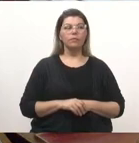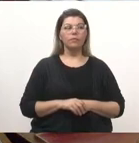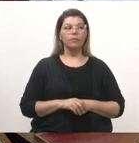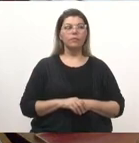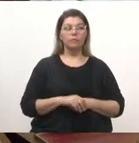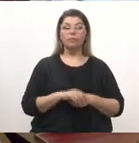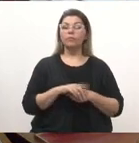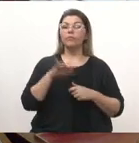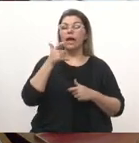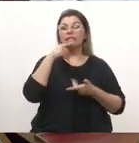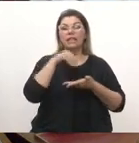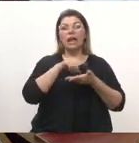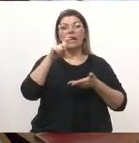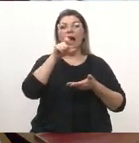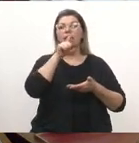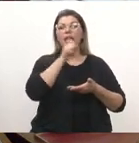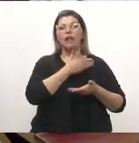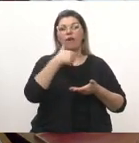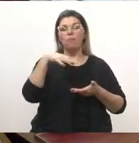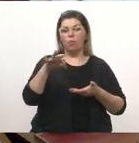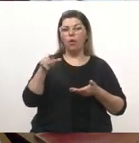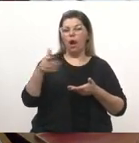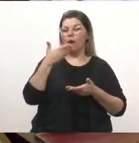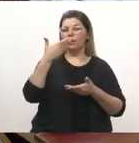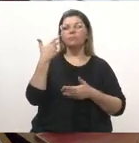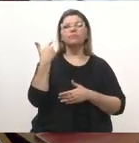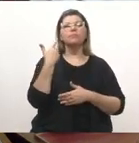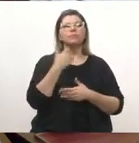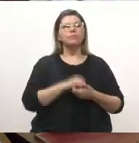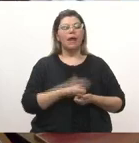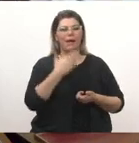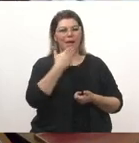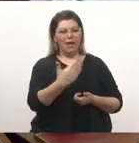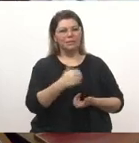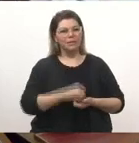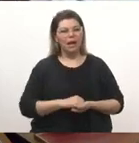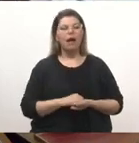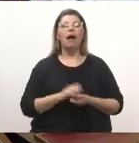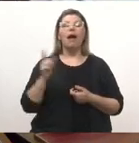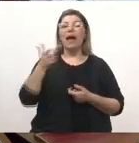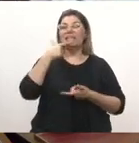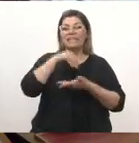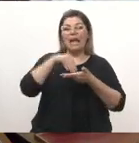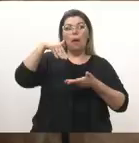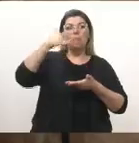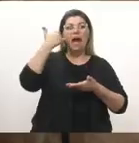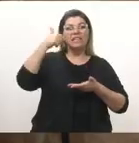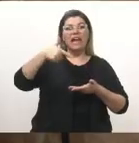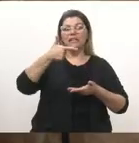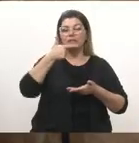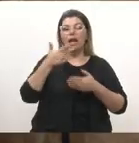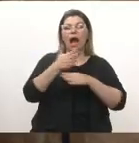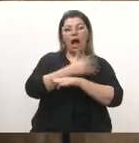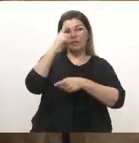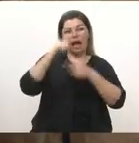Sí, senadora Catalfamo, tiene la palabra. Presidenta, según dijo el senador Mayán, se había acordado